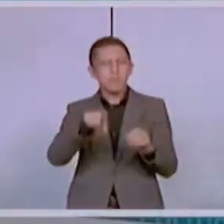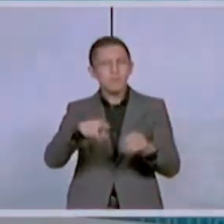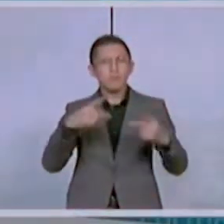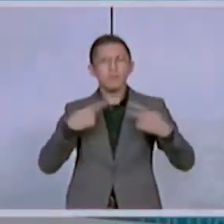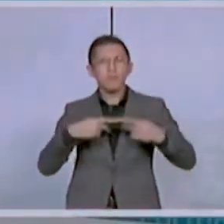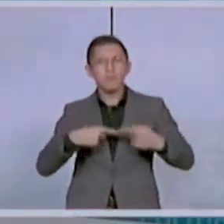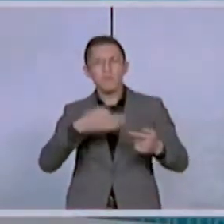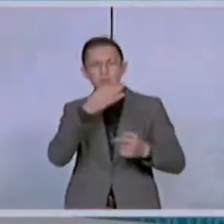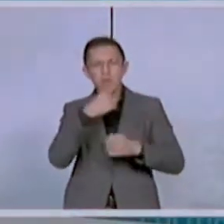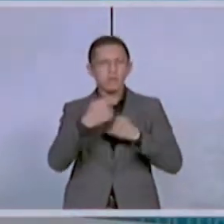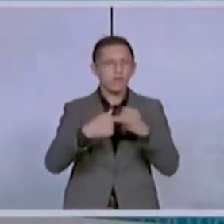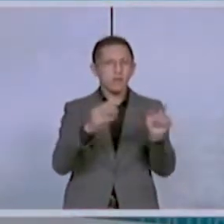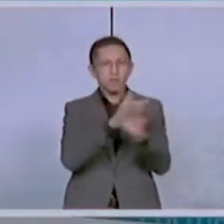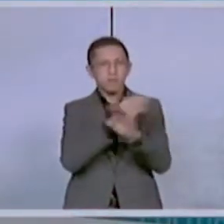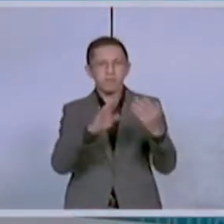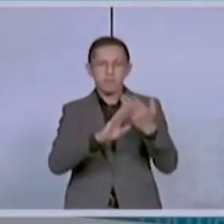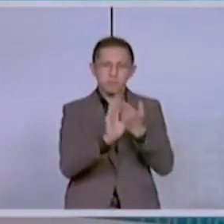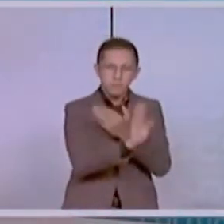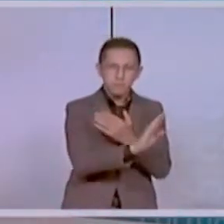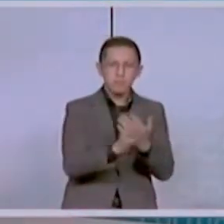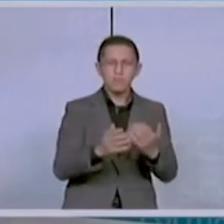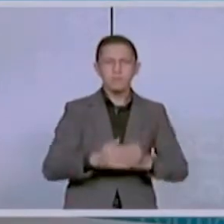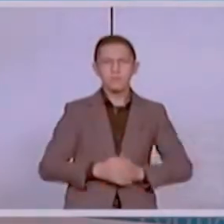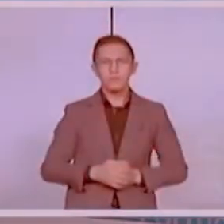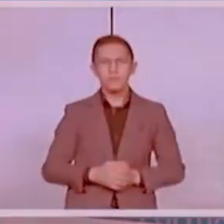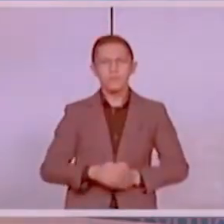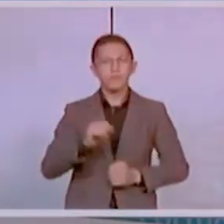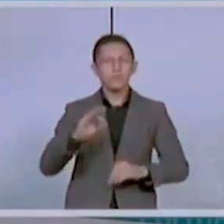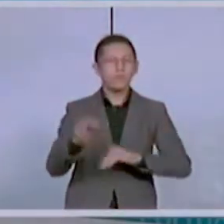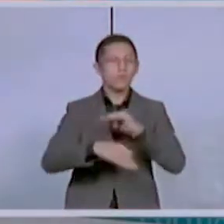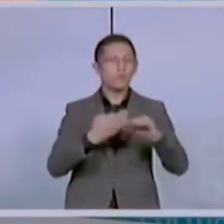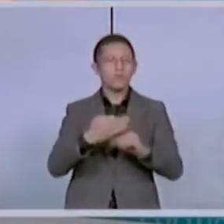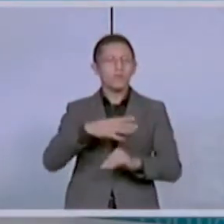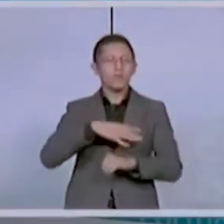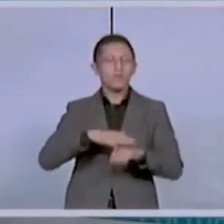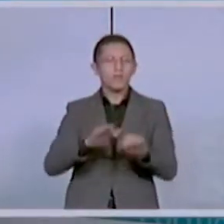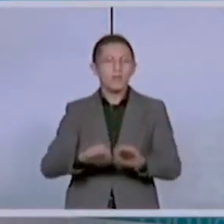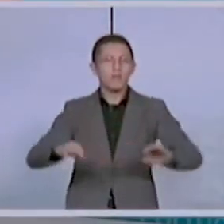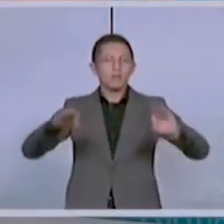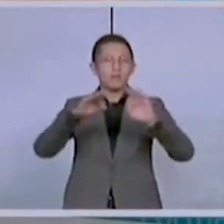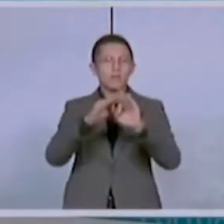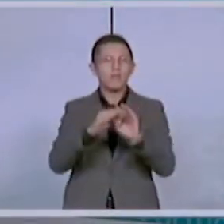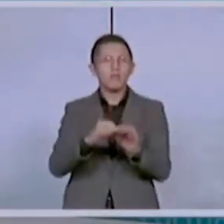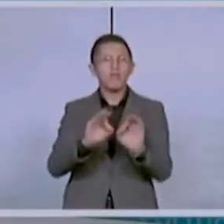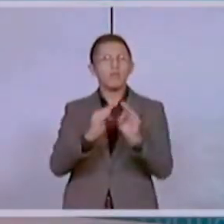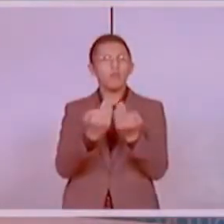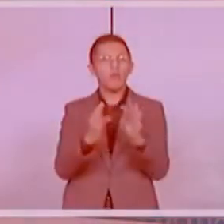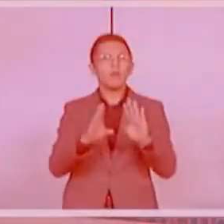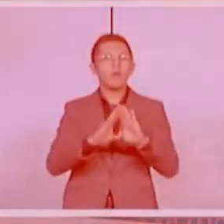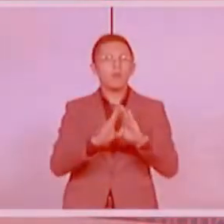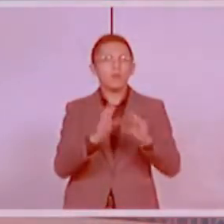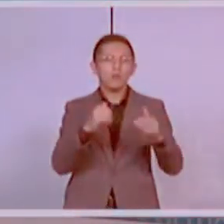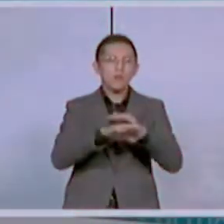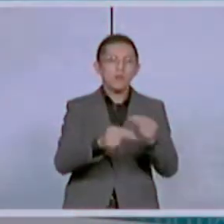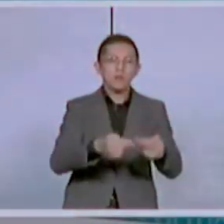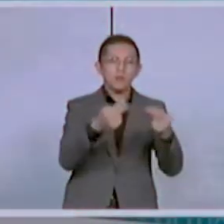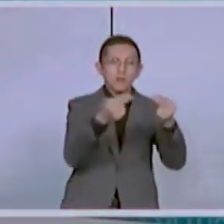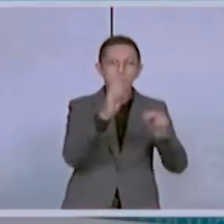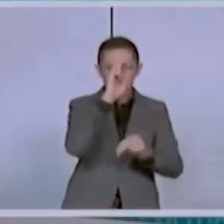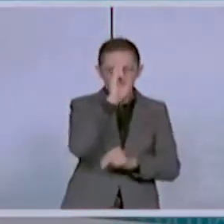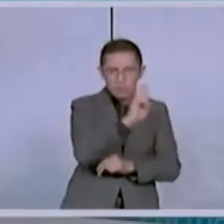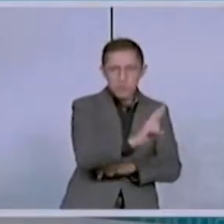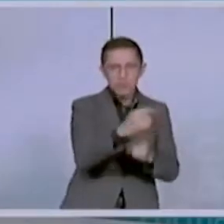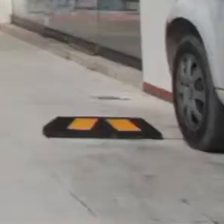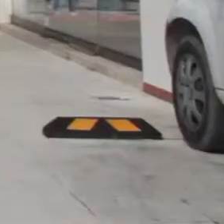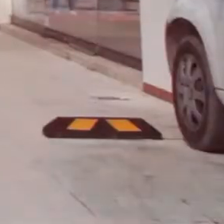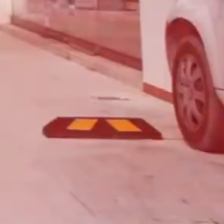las actividades productivas ha estado regulado por el semáforo epidemiológico estatal, principalmente la turística, que es la más influyente en la economía